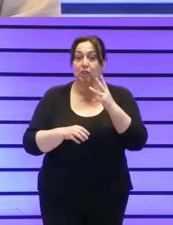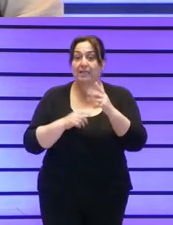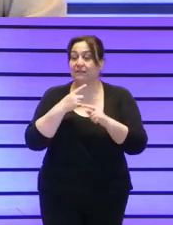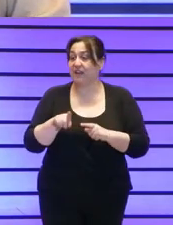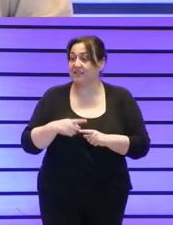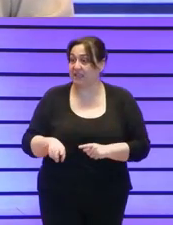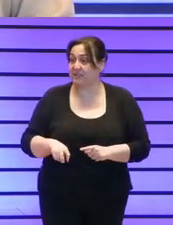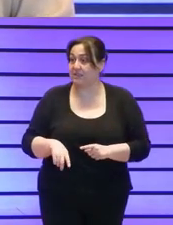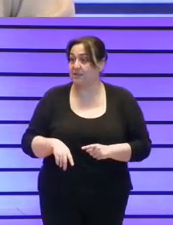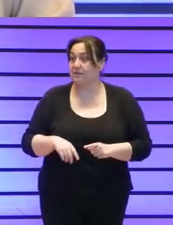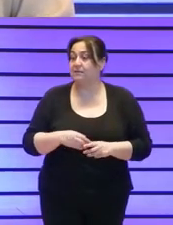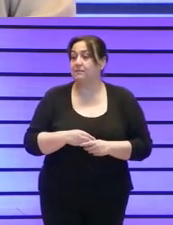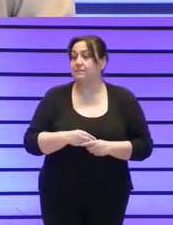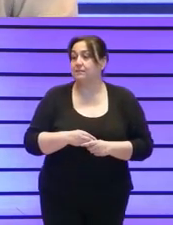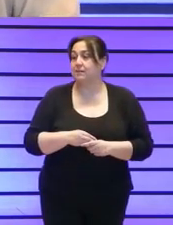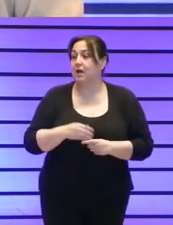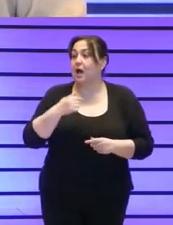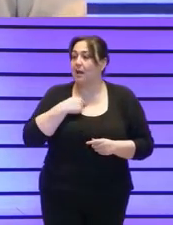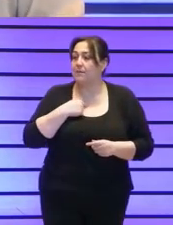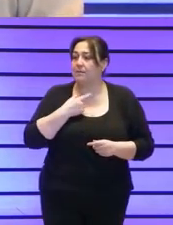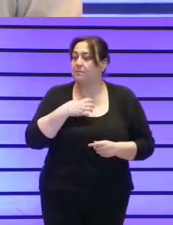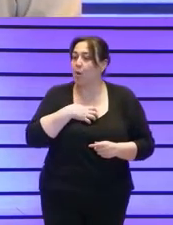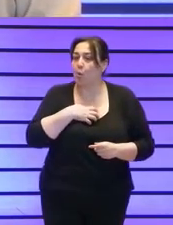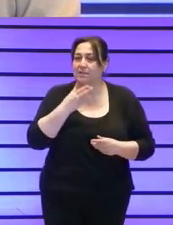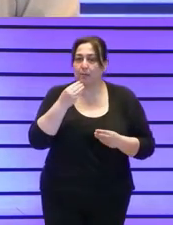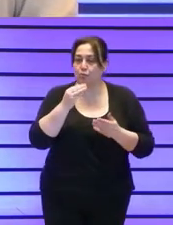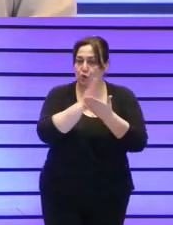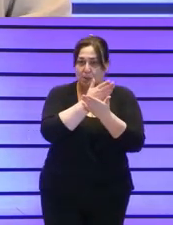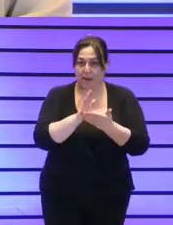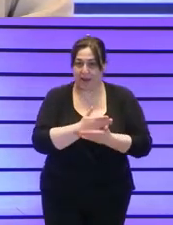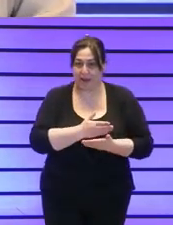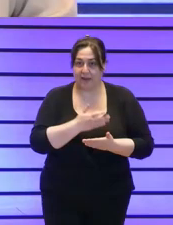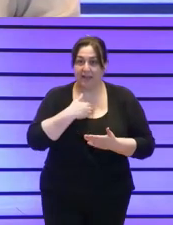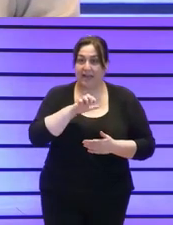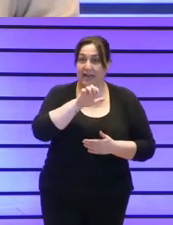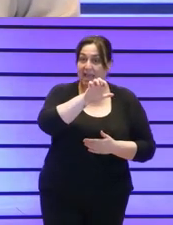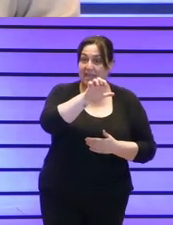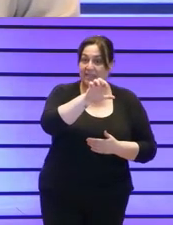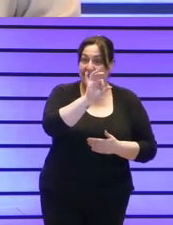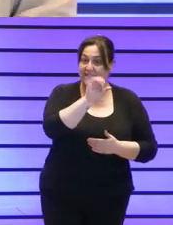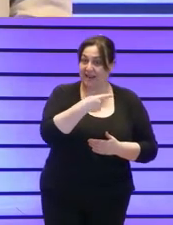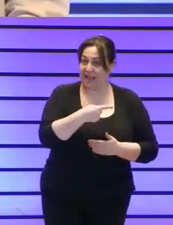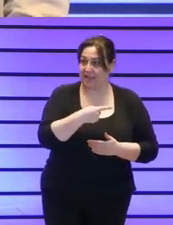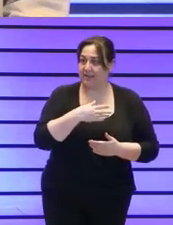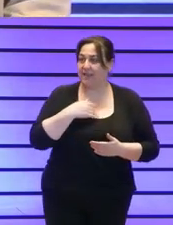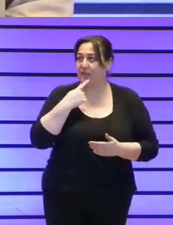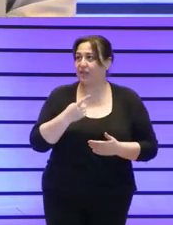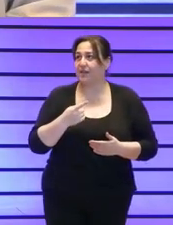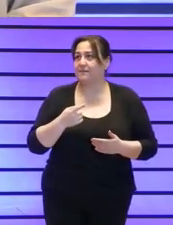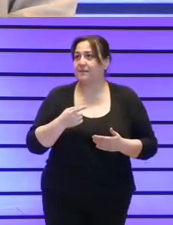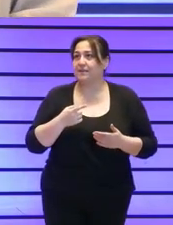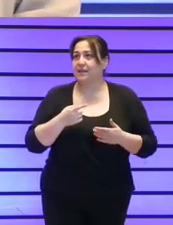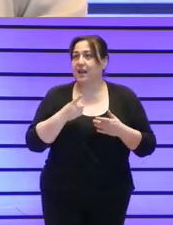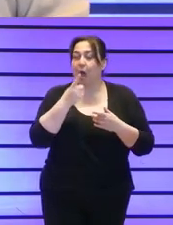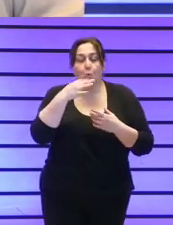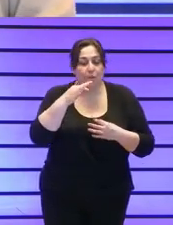Diferentes. A mí me cuesta muchísimo separar la E de la S de la G. Es decir, yo creo que